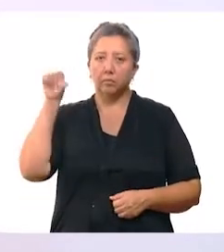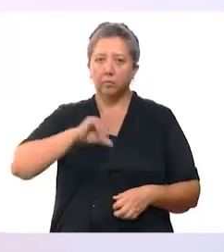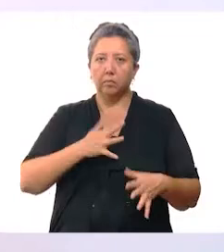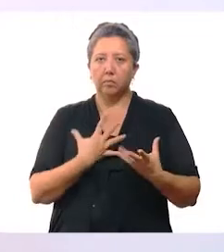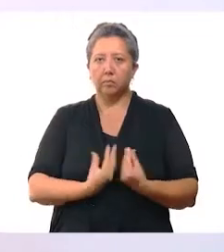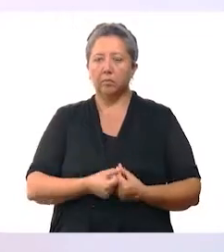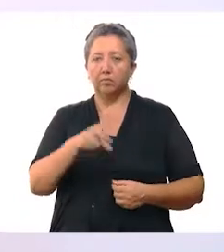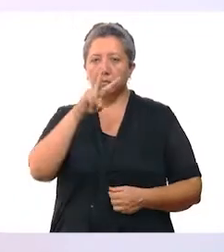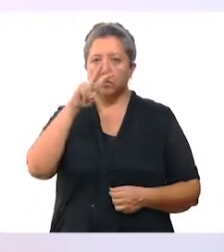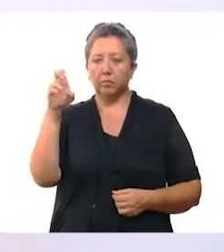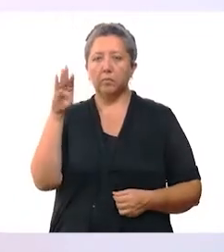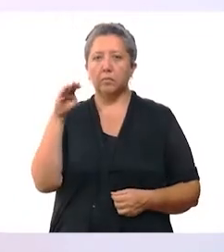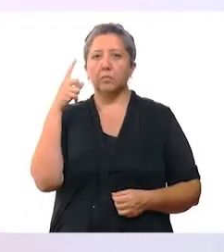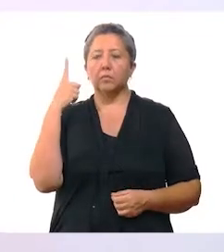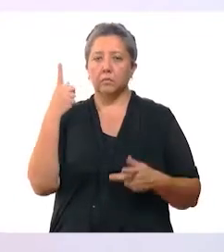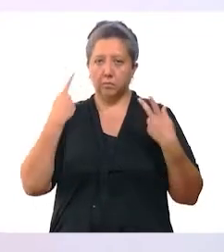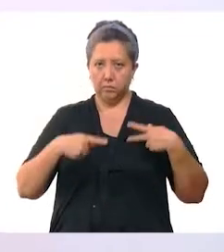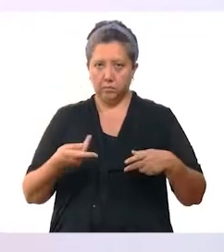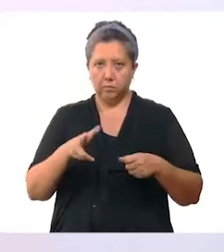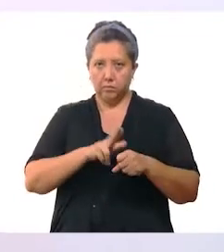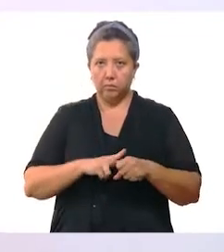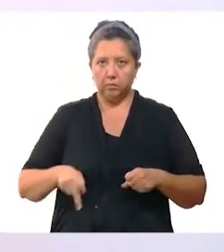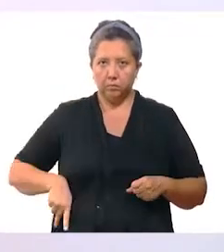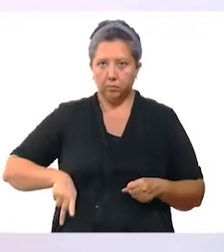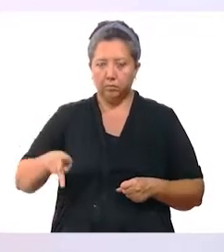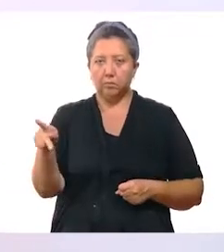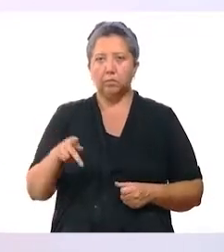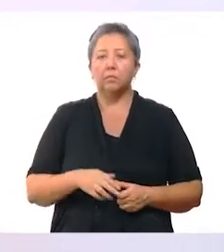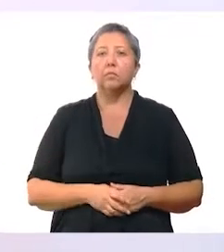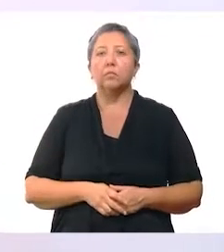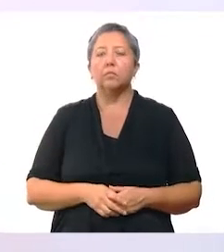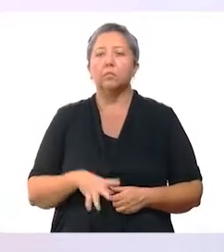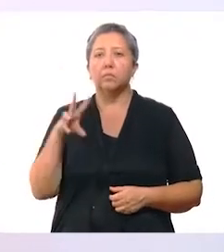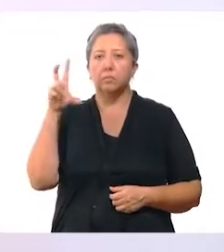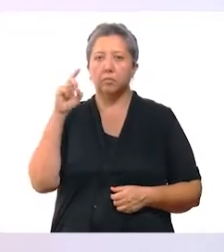día de hoy tenemos 291 pacientes en hospitales públicos.